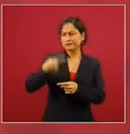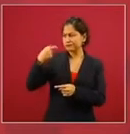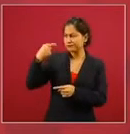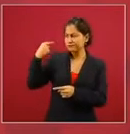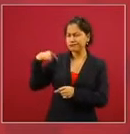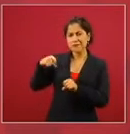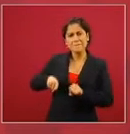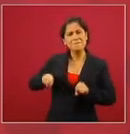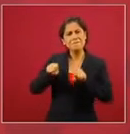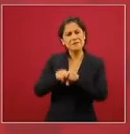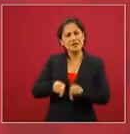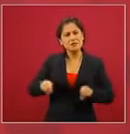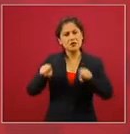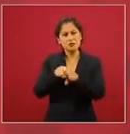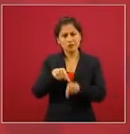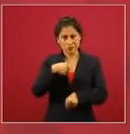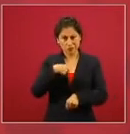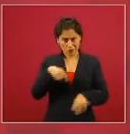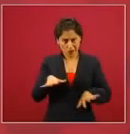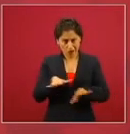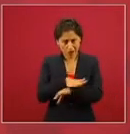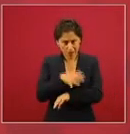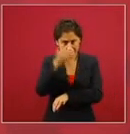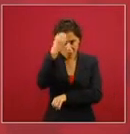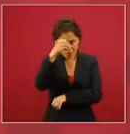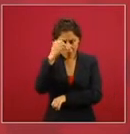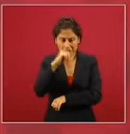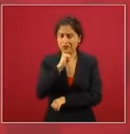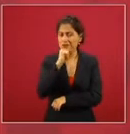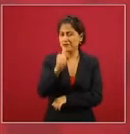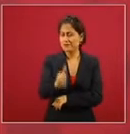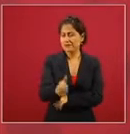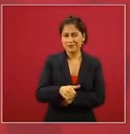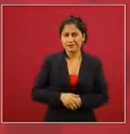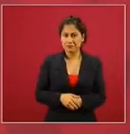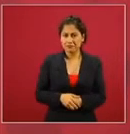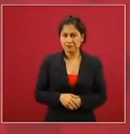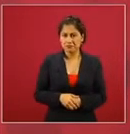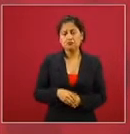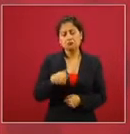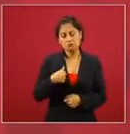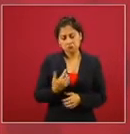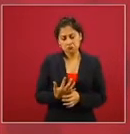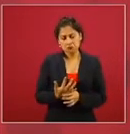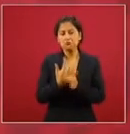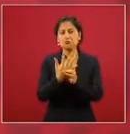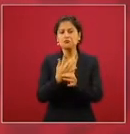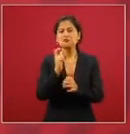cambiado de parecer. Yo siento